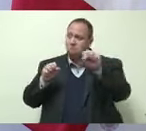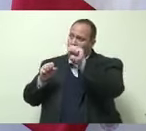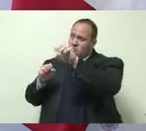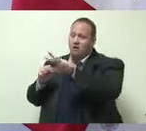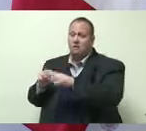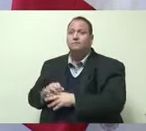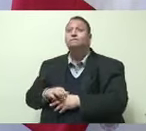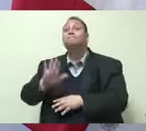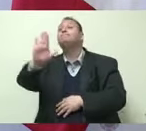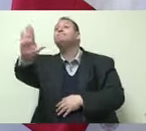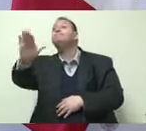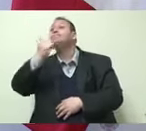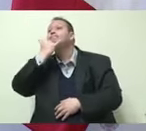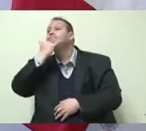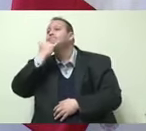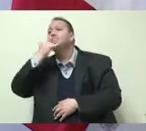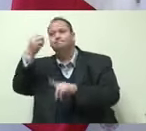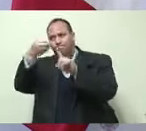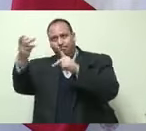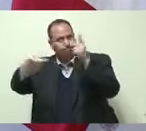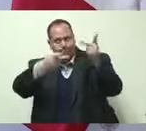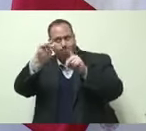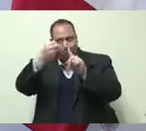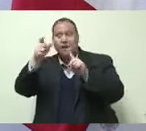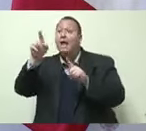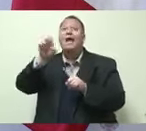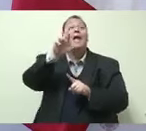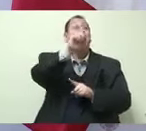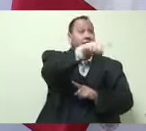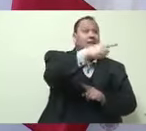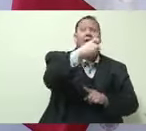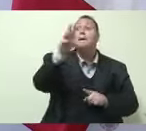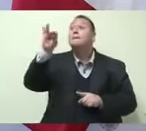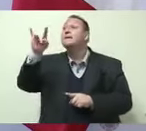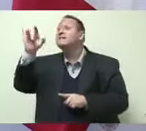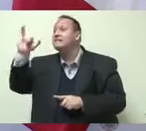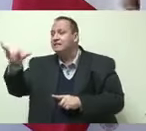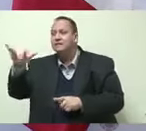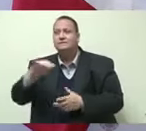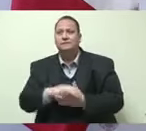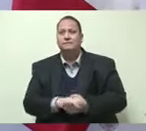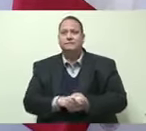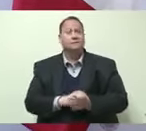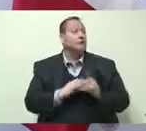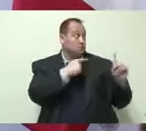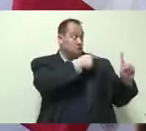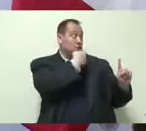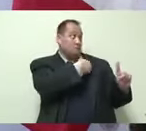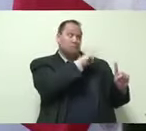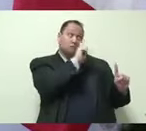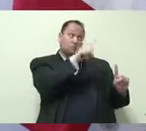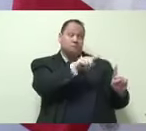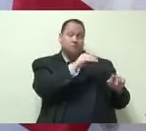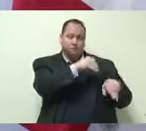Perdón, hay un orden, continuamos con Eres y después con Mitzi. Perdón. Como indique. Adelante.